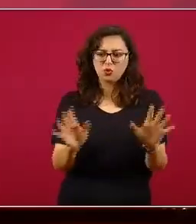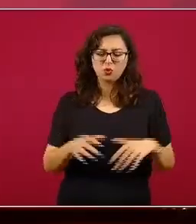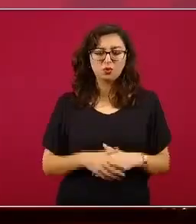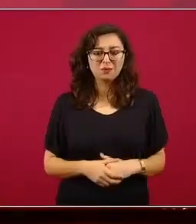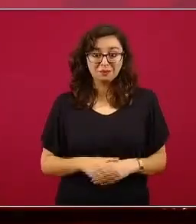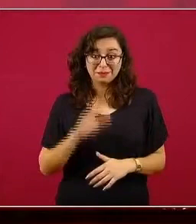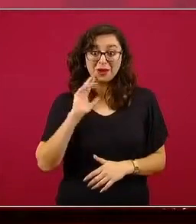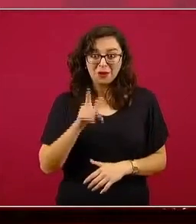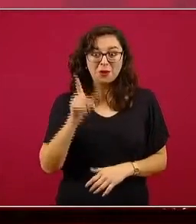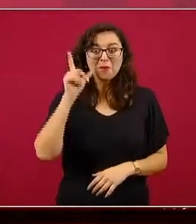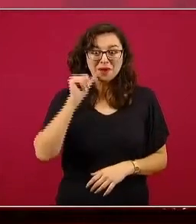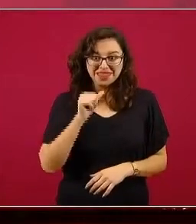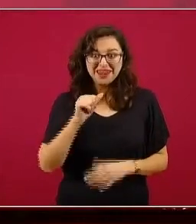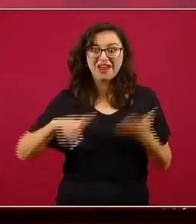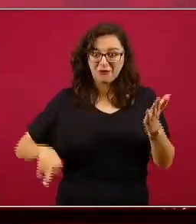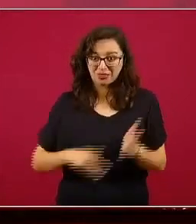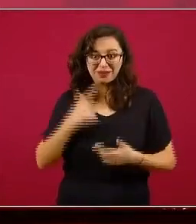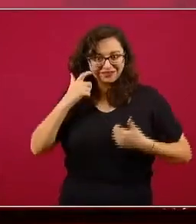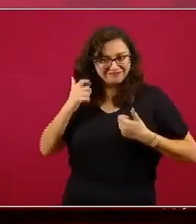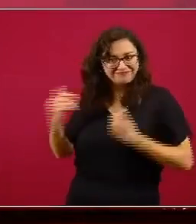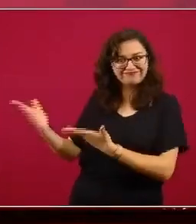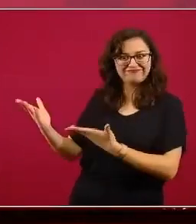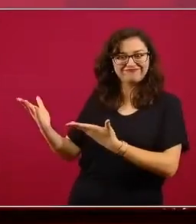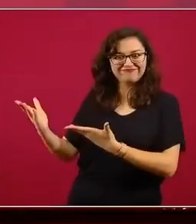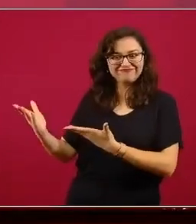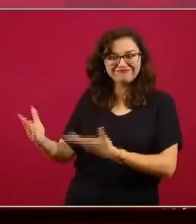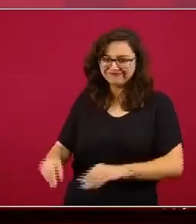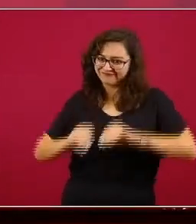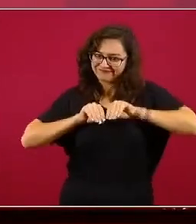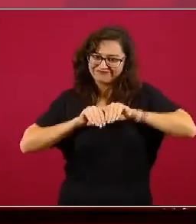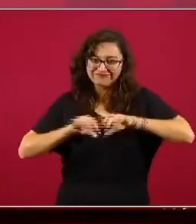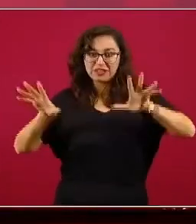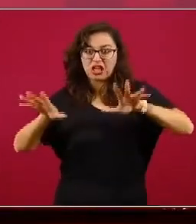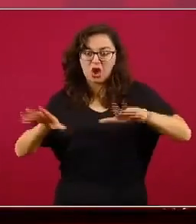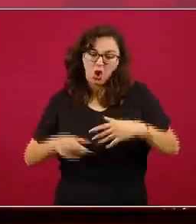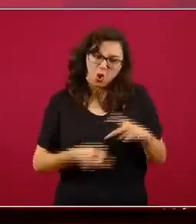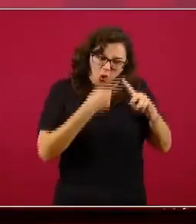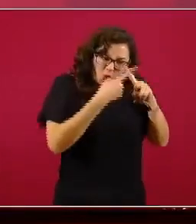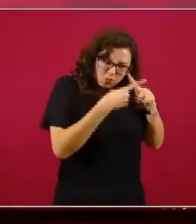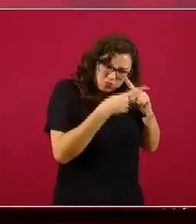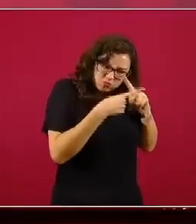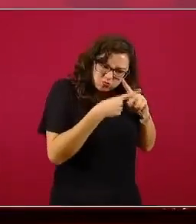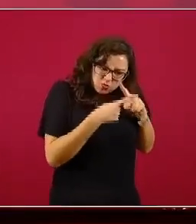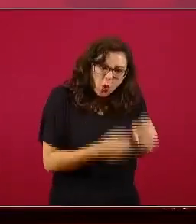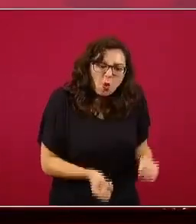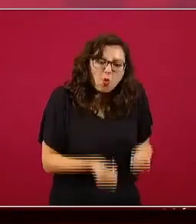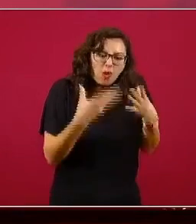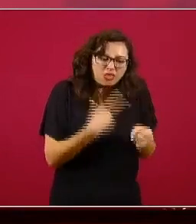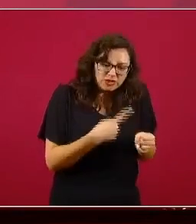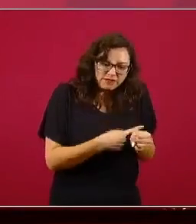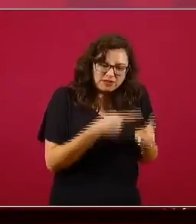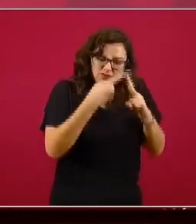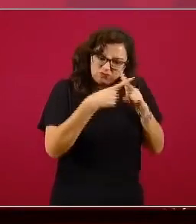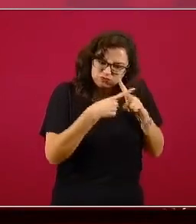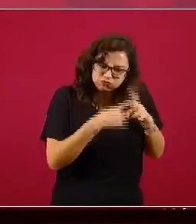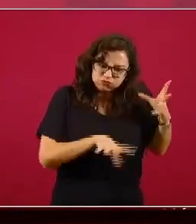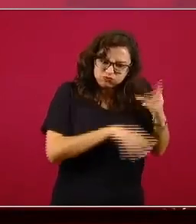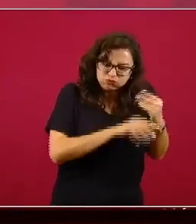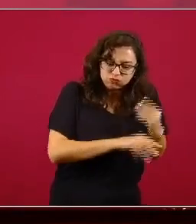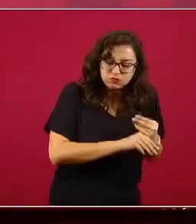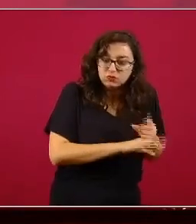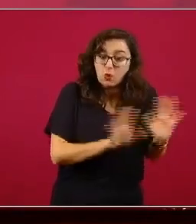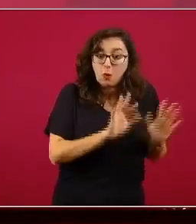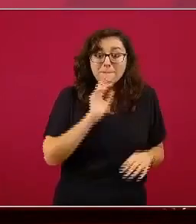esto nuevamente, y en lugar de poner cuentas de casos acumulados, que diga